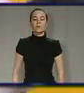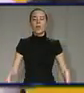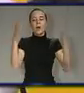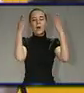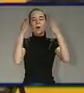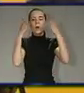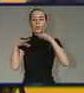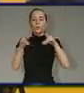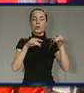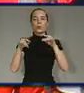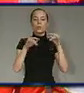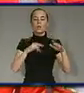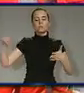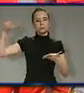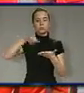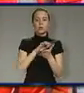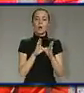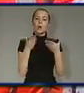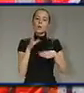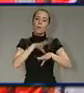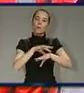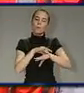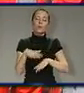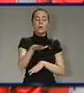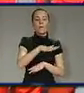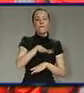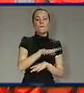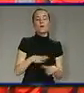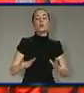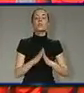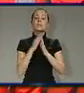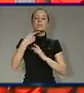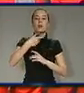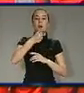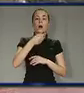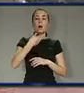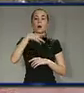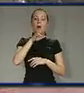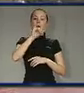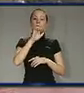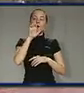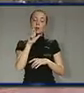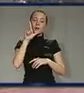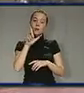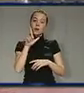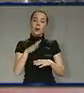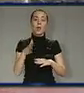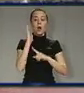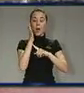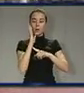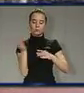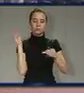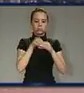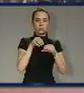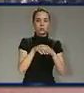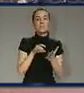Atenderán por tierra y por aire. El equipo médico de la base del SAMU en el barrio de San Gabriel... ...será el mismo que suba a este helicóptero. Es